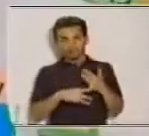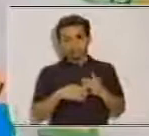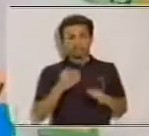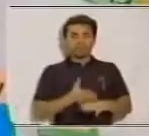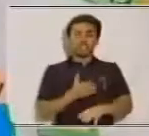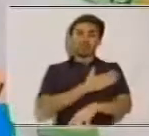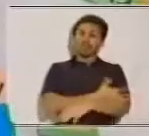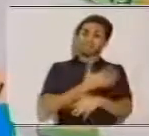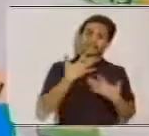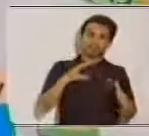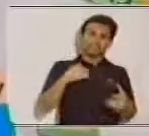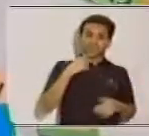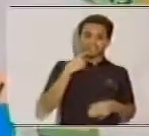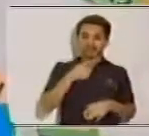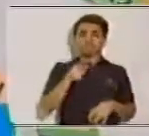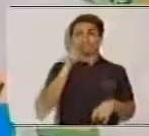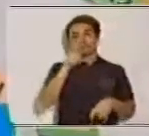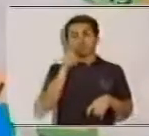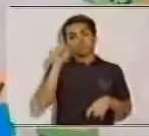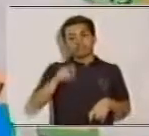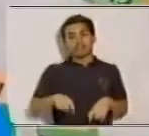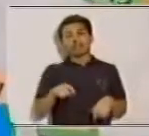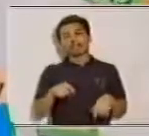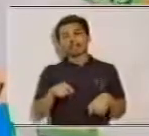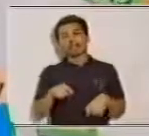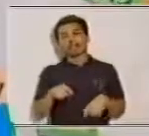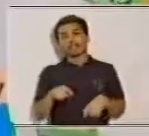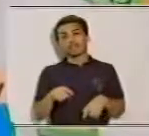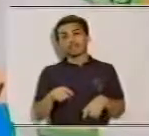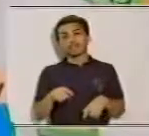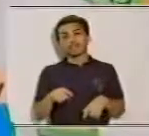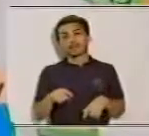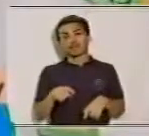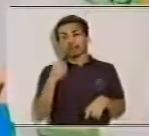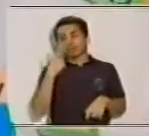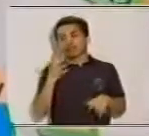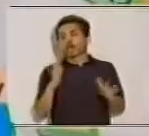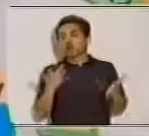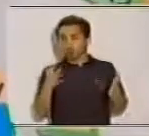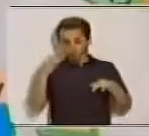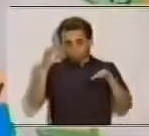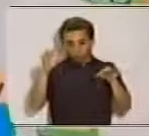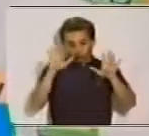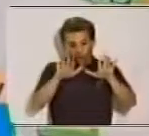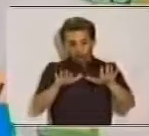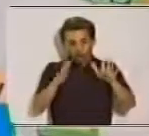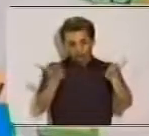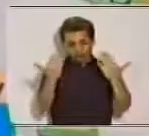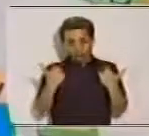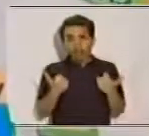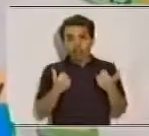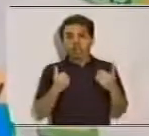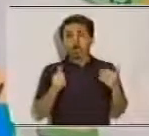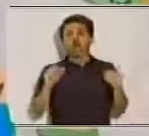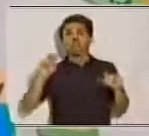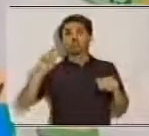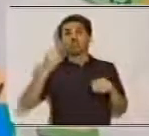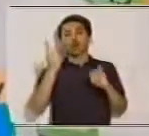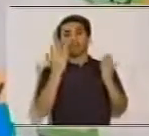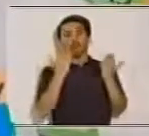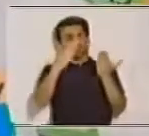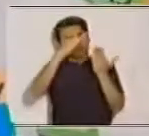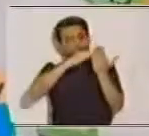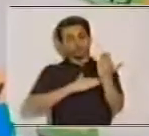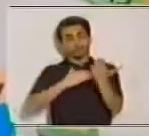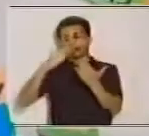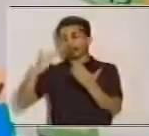de la tarea, ¿verdad? Conseguir papel, algún formato que tuvieran, que pudieran reciclar, de esos de doble oficio,